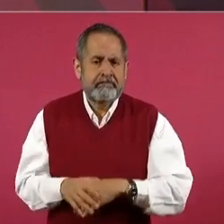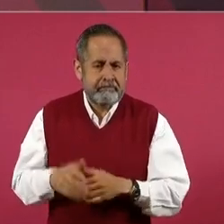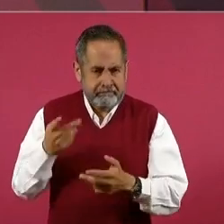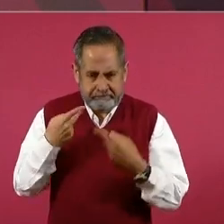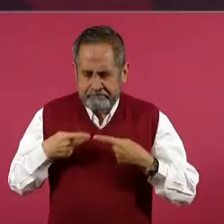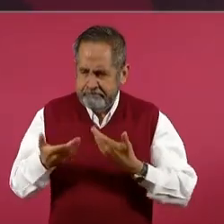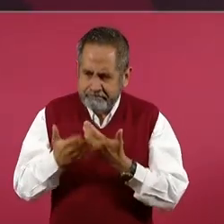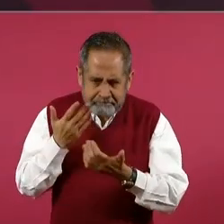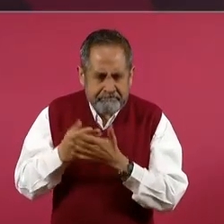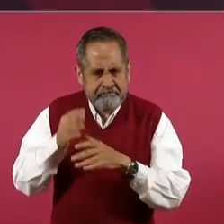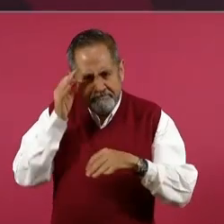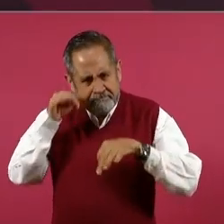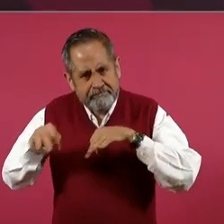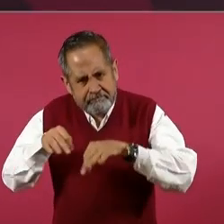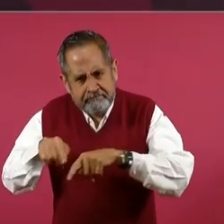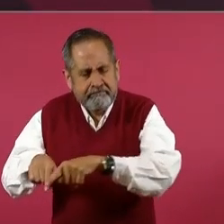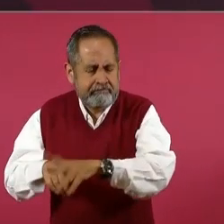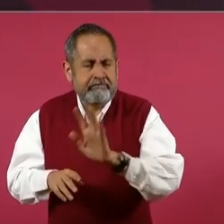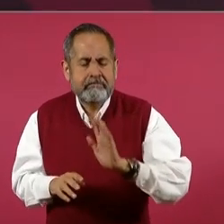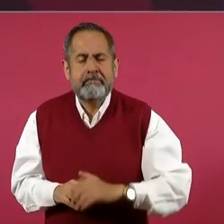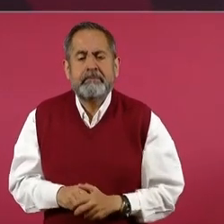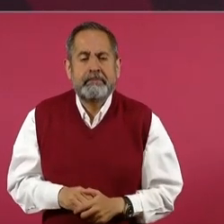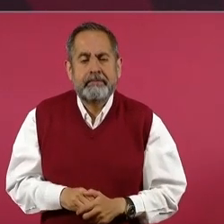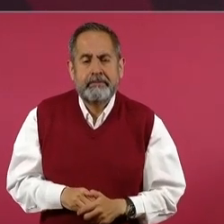obreros, trabajadores